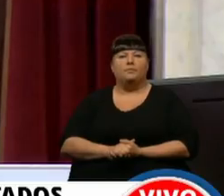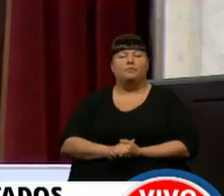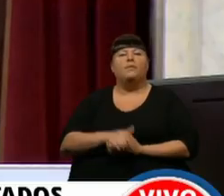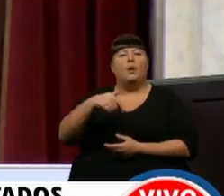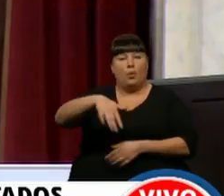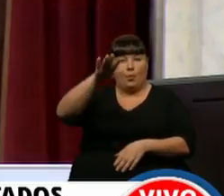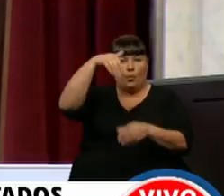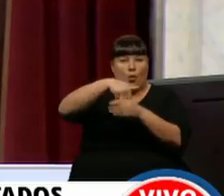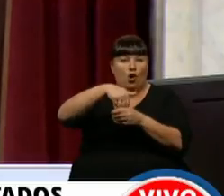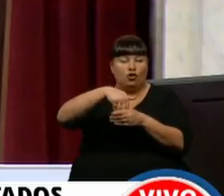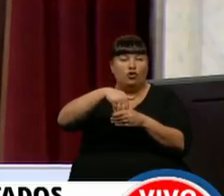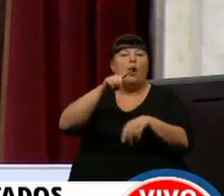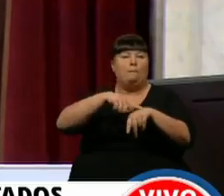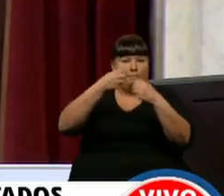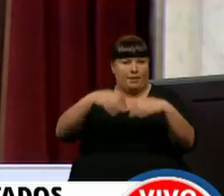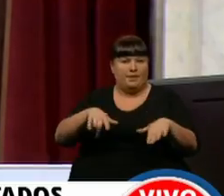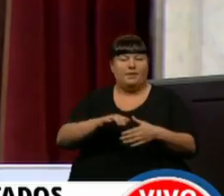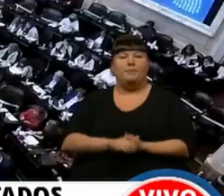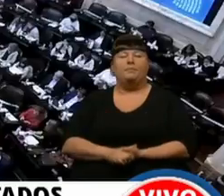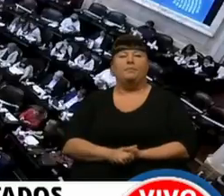se va a botar tiempo